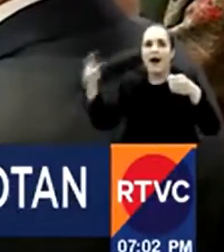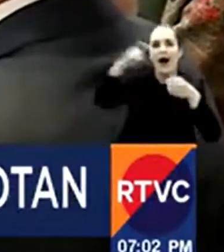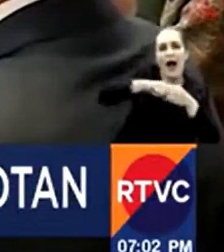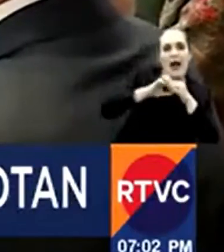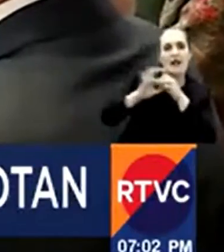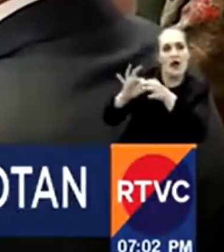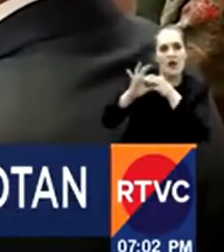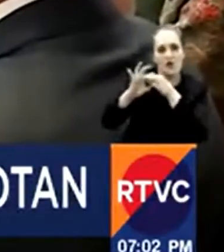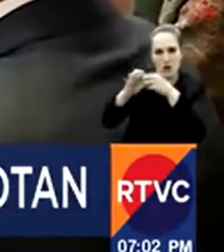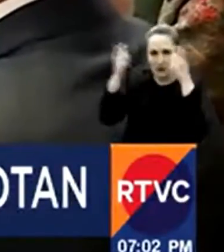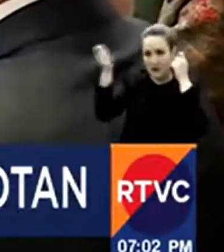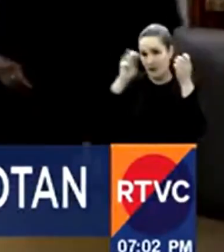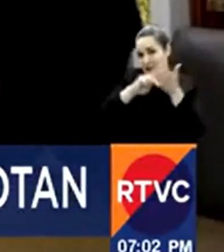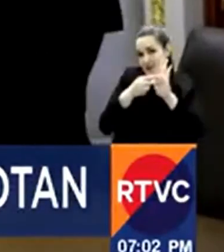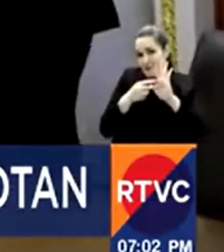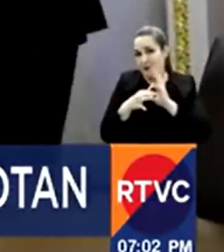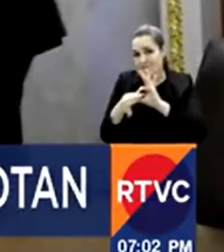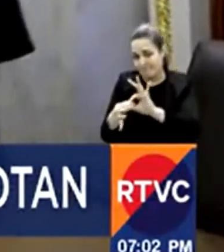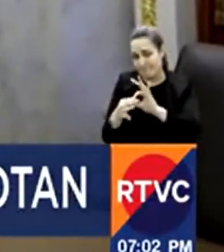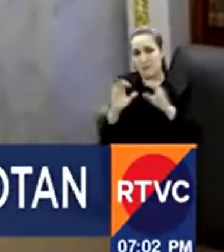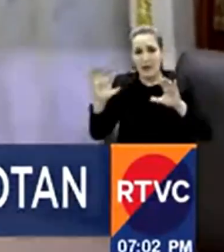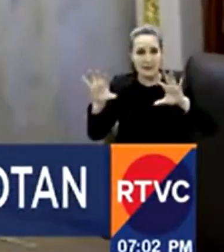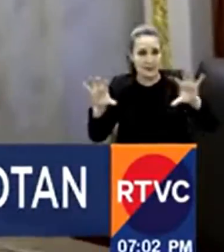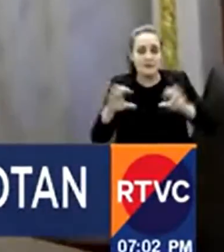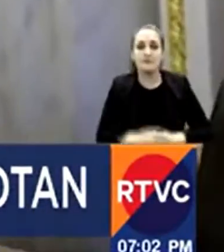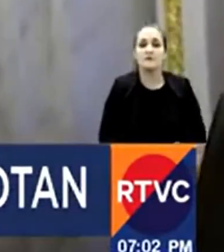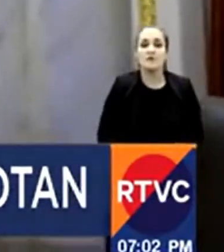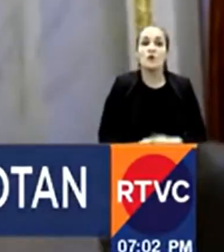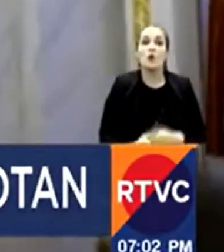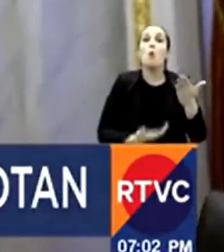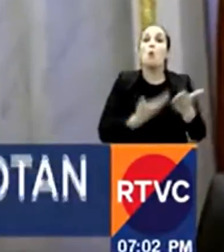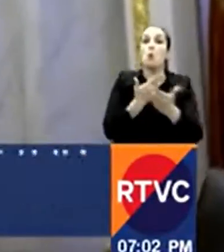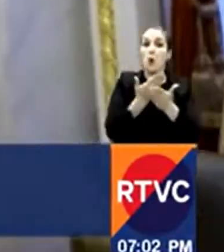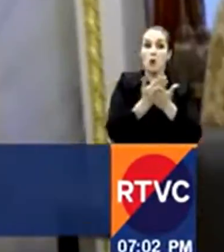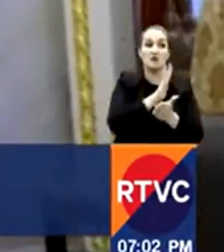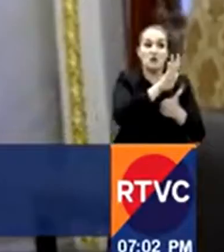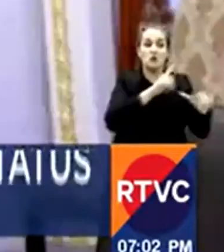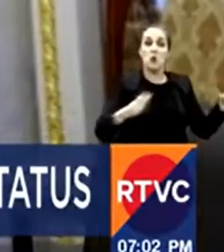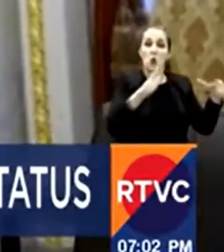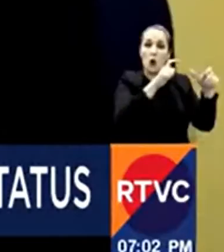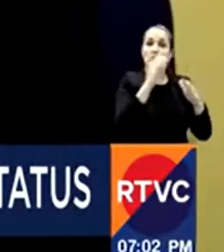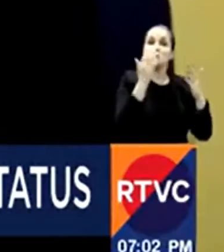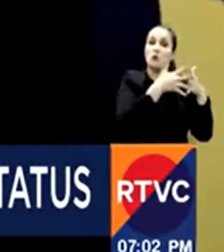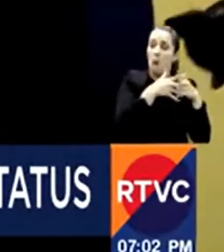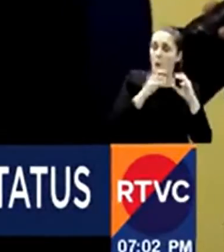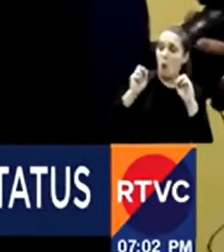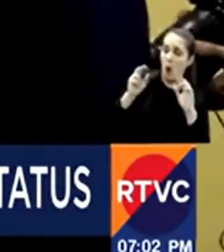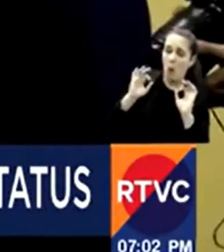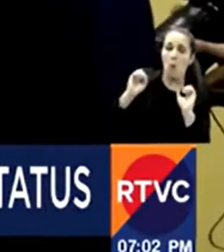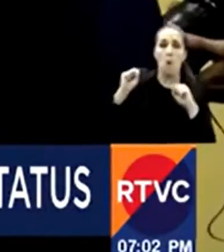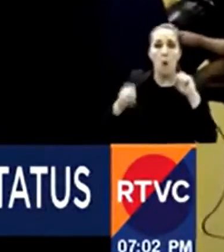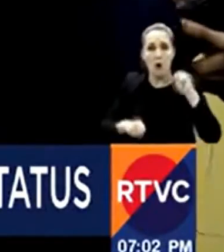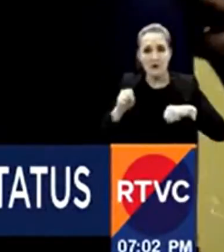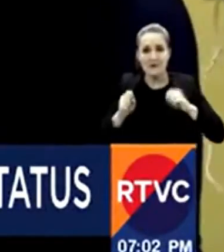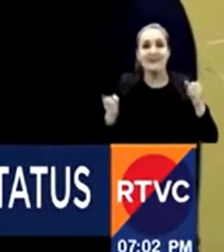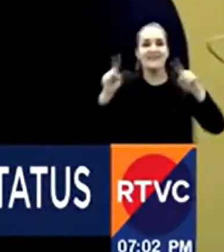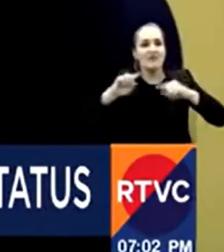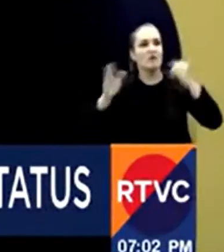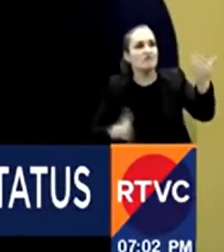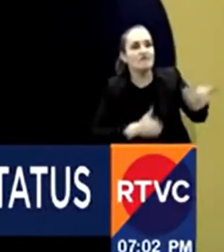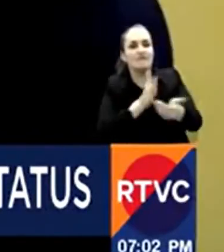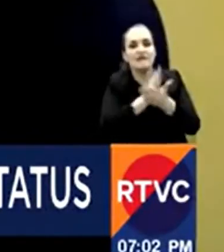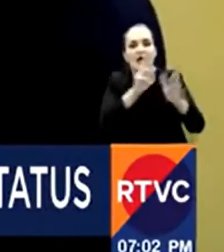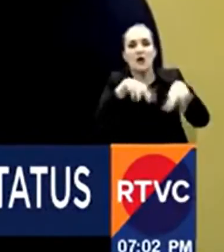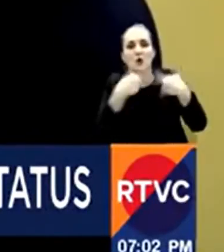relación que existe entre nuestros países. La propuesta tiene buen ambiente en el Congreso de Estados Unidos. La visita del presidente también incluyó reuniones